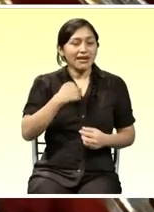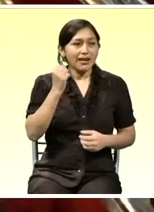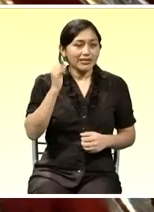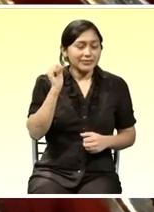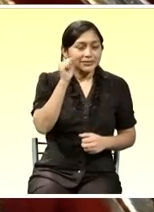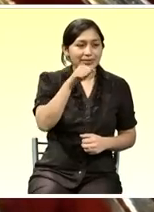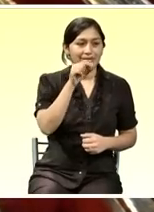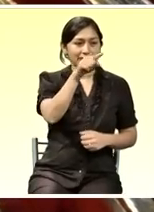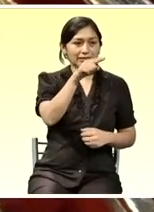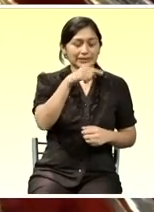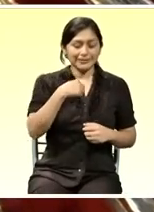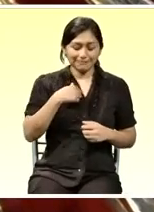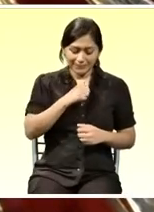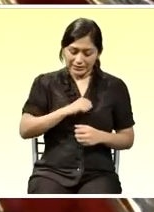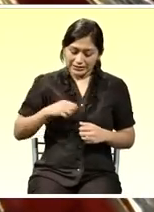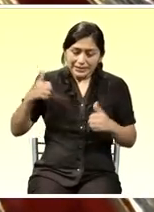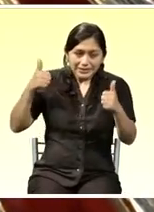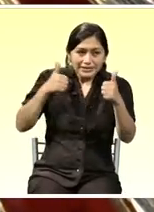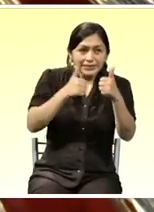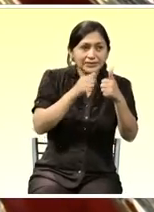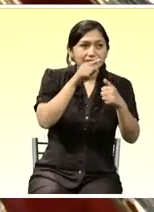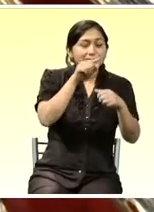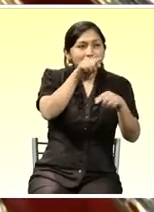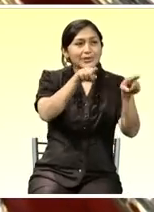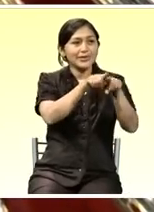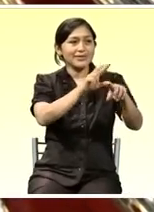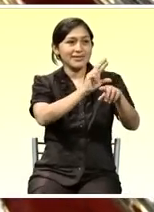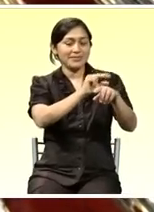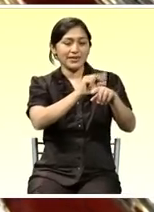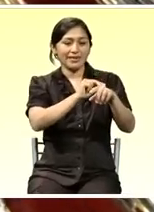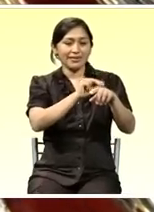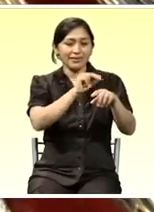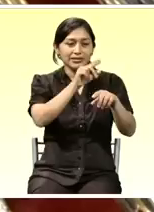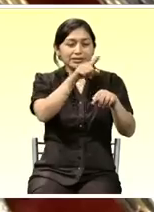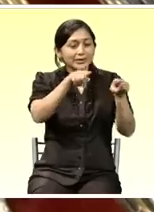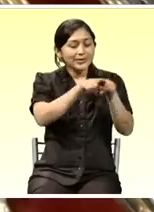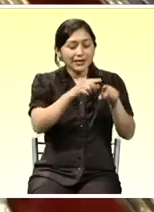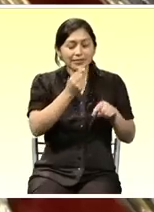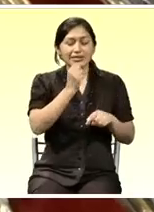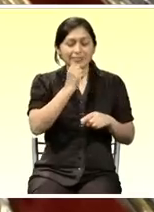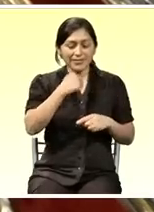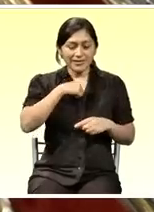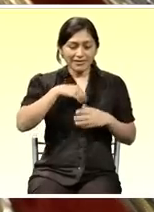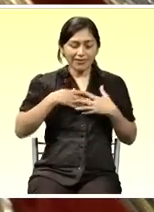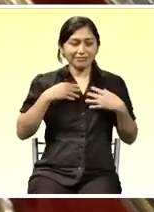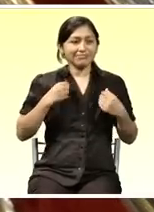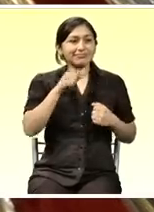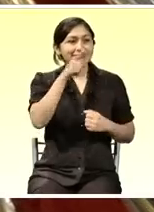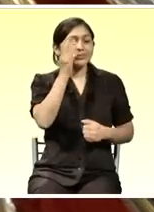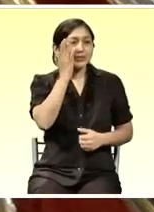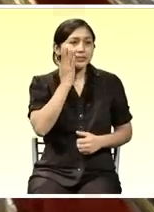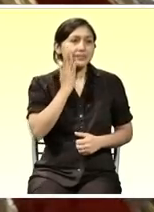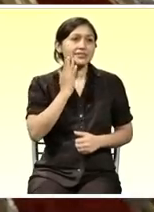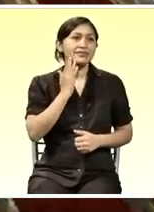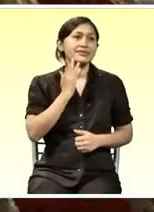Herido vengo, médico divino, a buscar mi remedio en tu benigna misericordia y